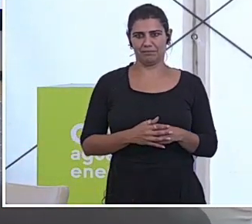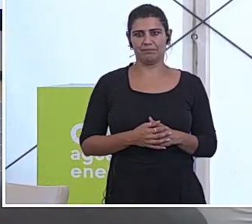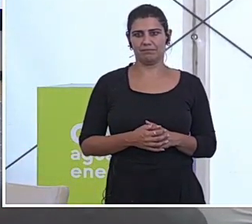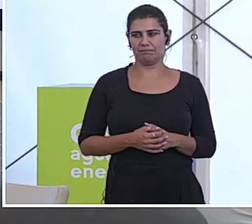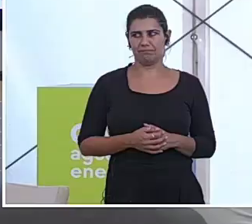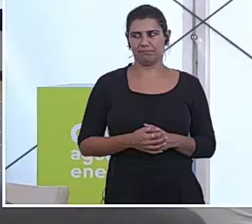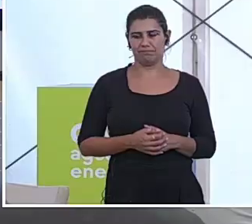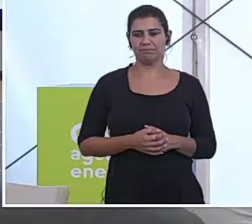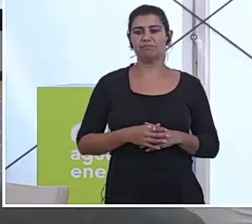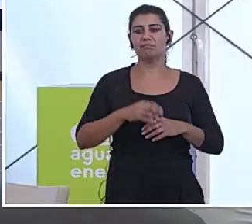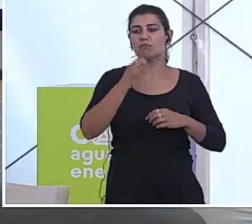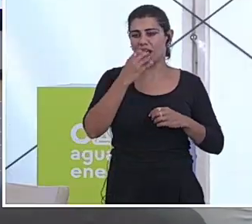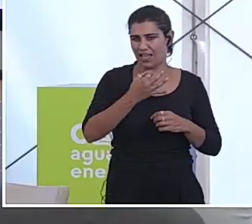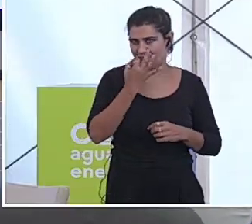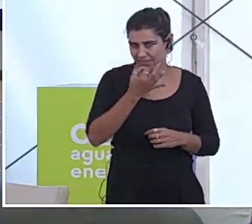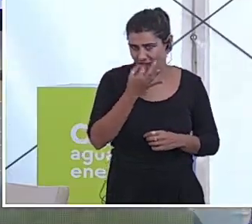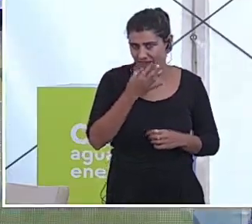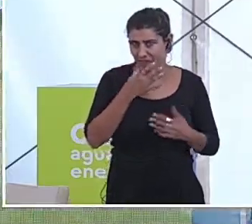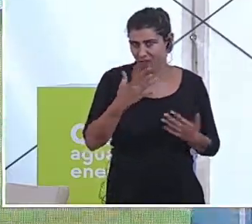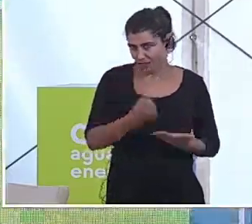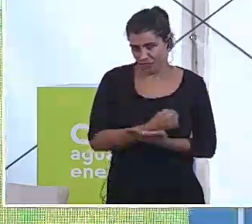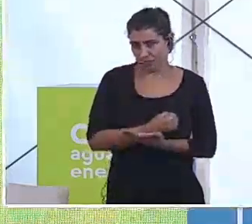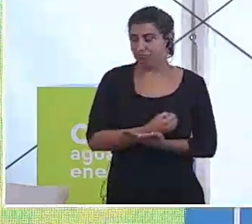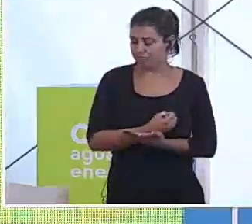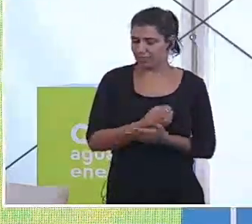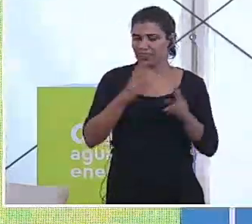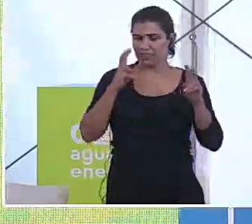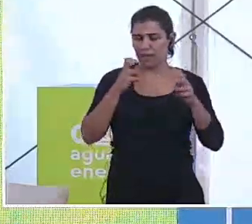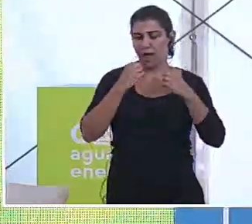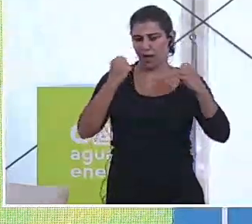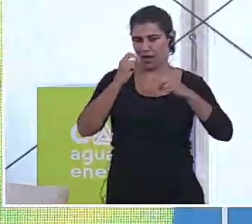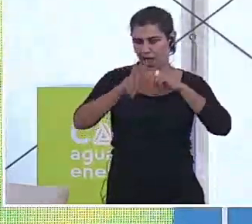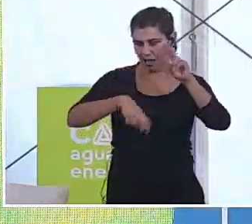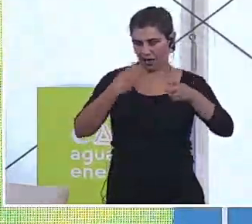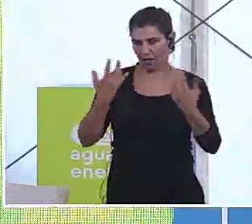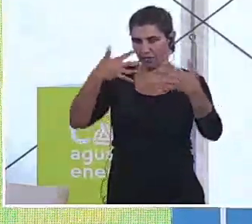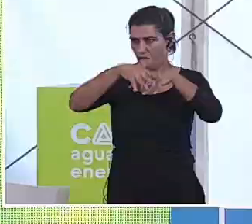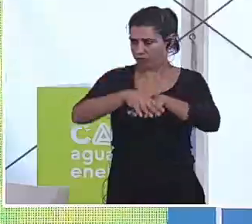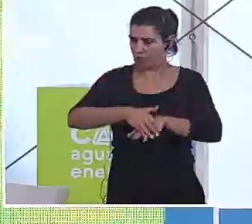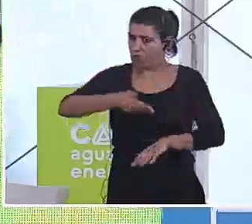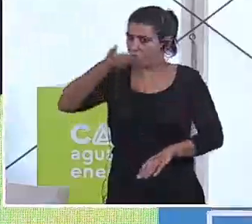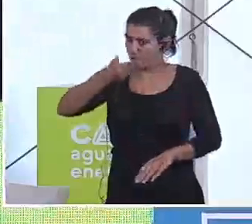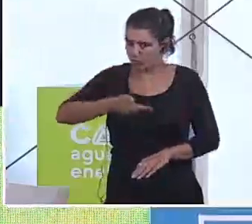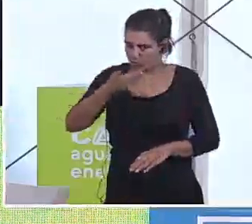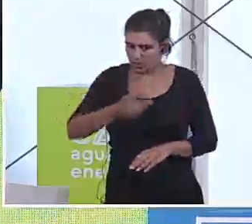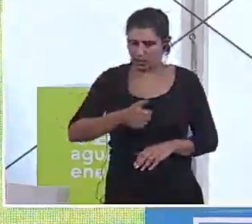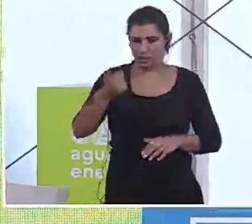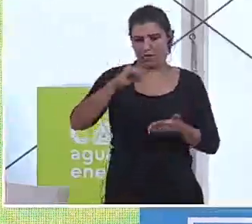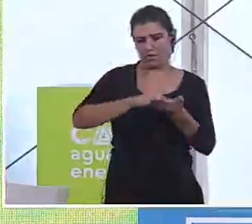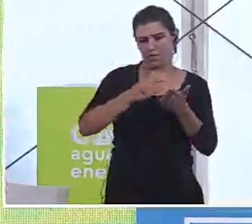todos. Efectivamente, la integración de energías renovables es muy importante y es clave en nuestros sistemas energéticos, sobre todo en los sistemas